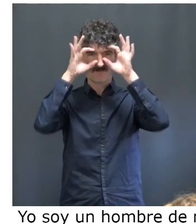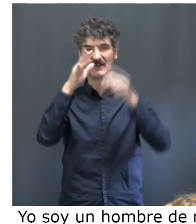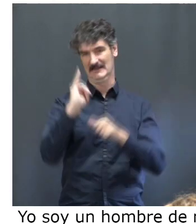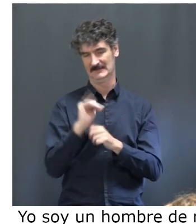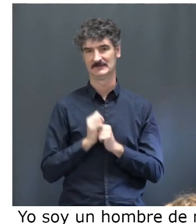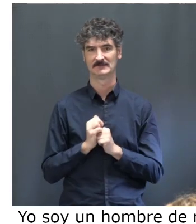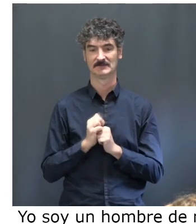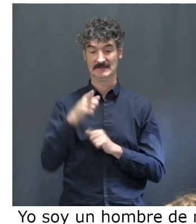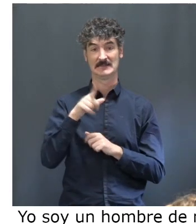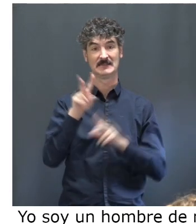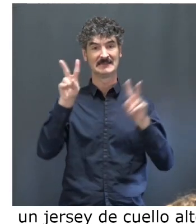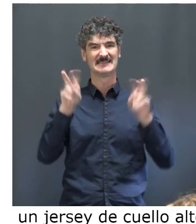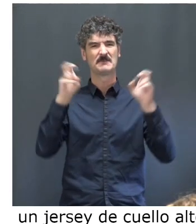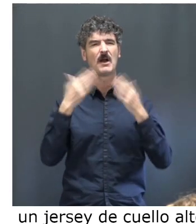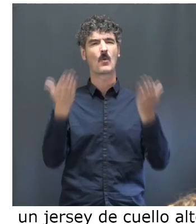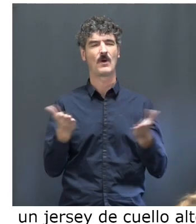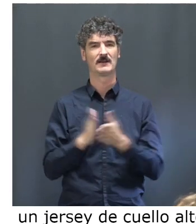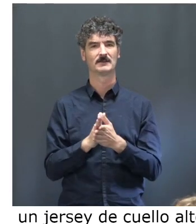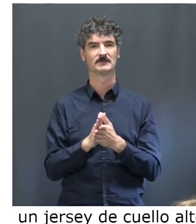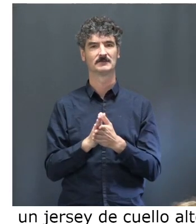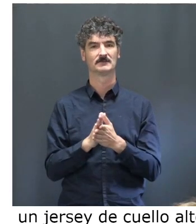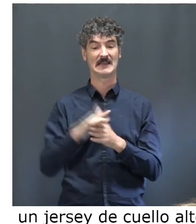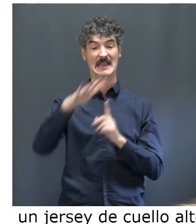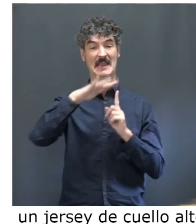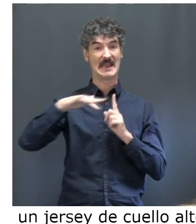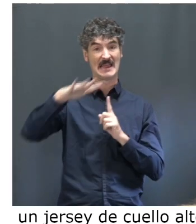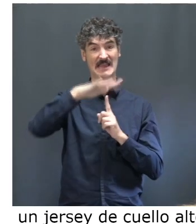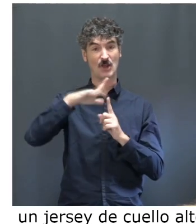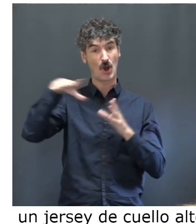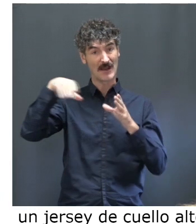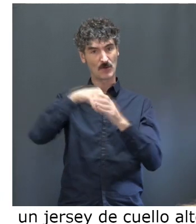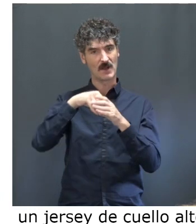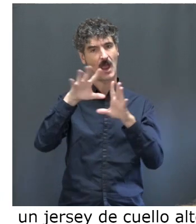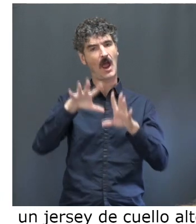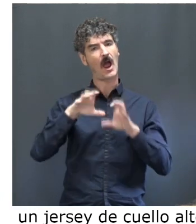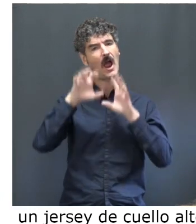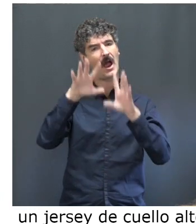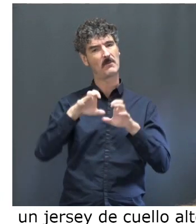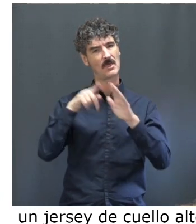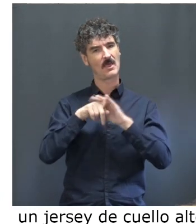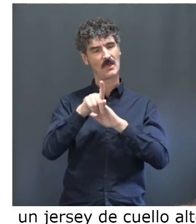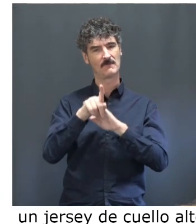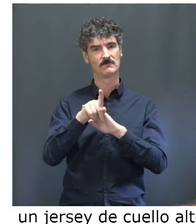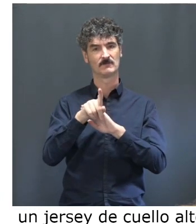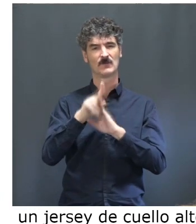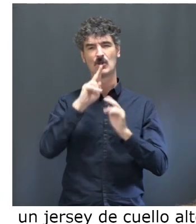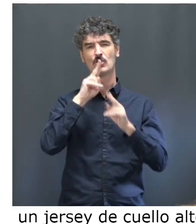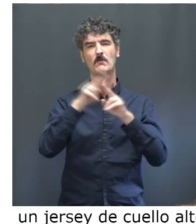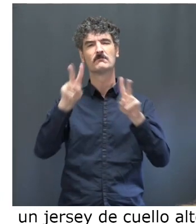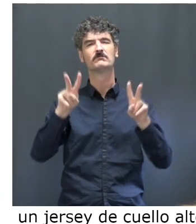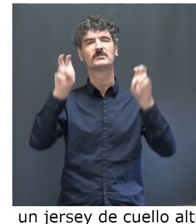El tema de hoy es aprendiendo en entornos incluyentes. Lo hemos llamado así y